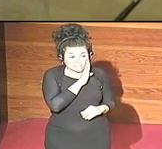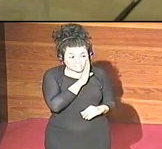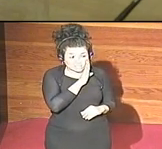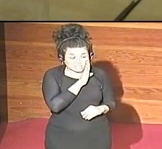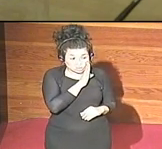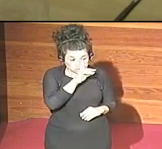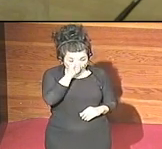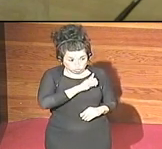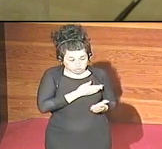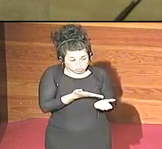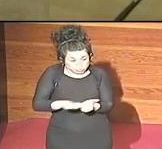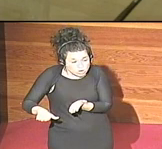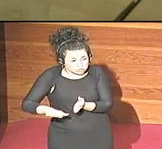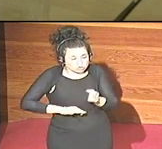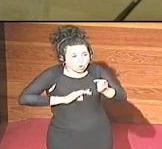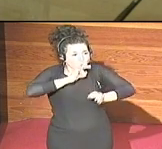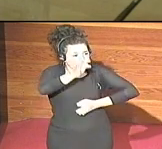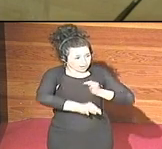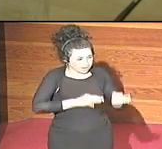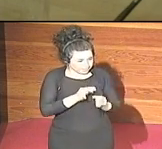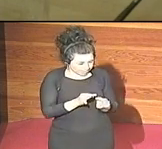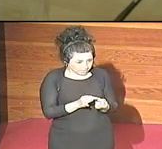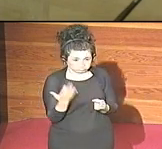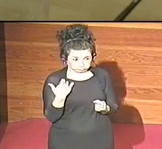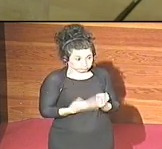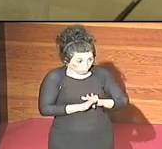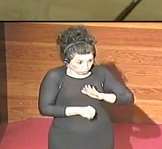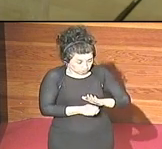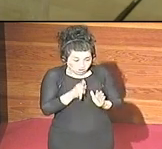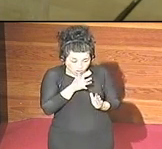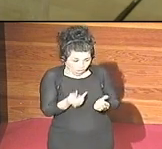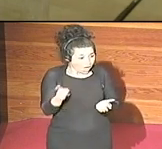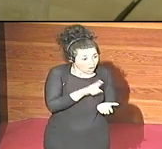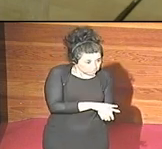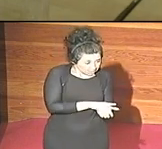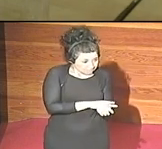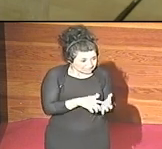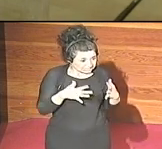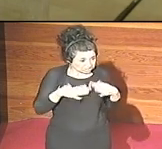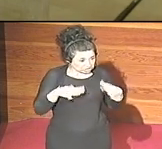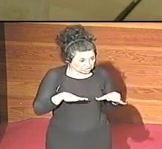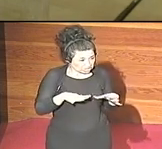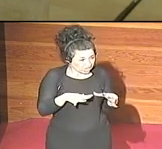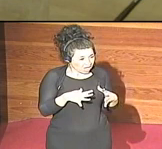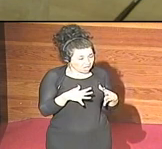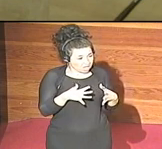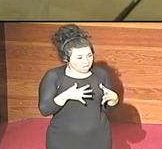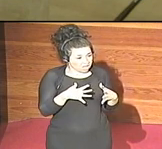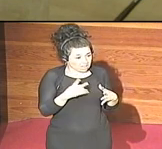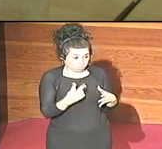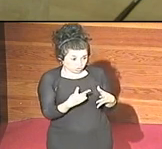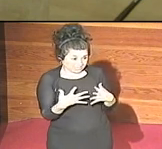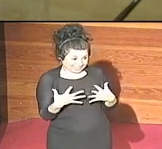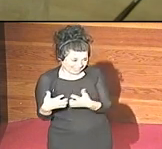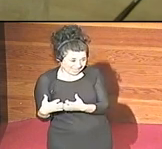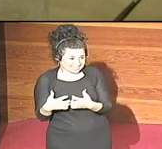que sigue existiendo y que se ha reactivado ahora, se había reactivado con la guerra de Chechenia, las dos guerras de Chechenia, pero sobre